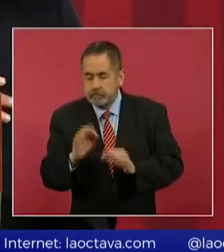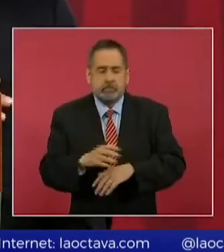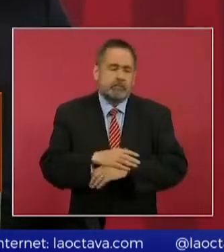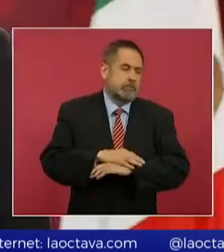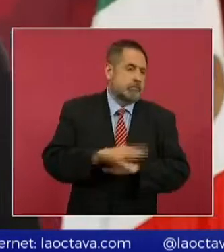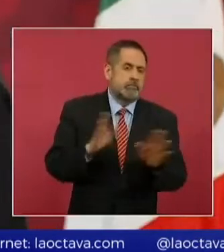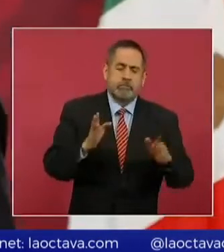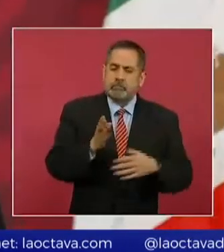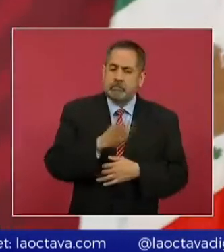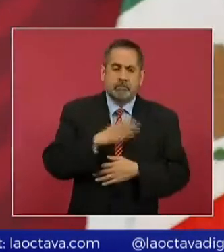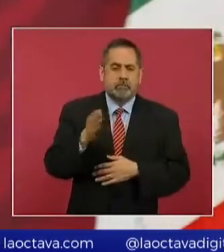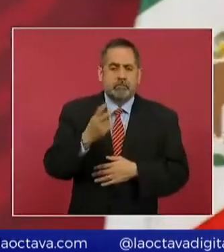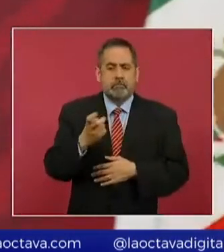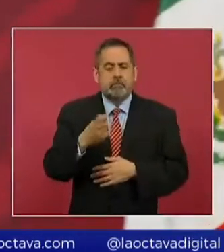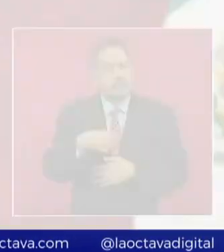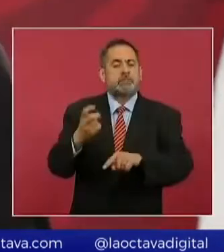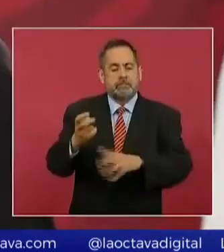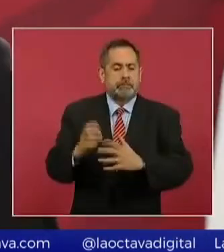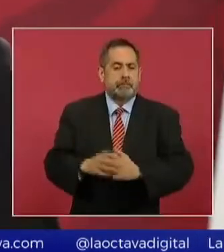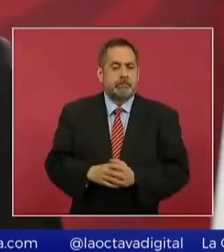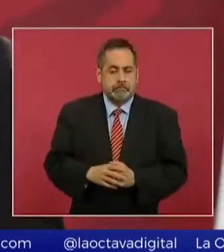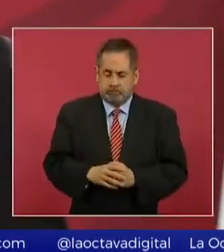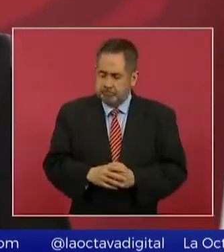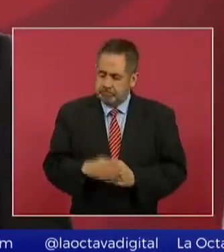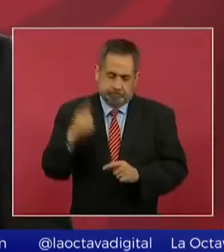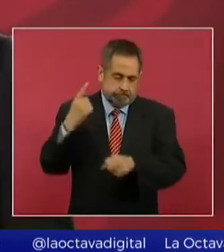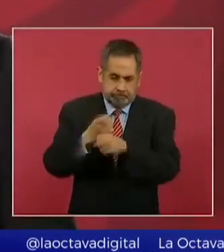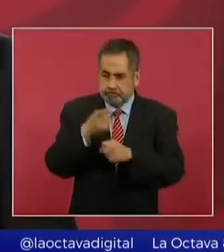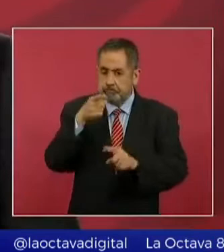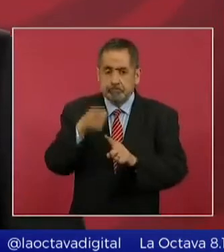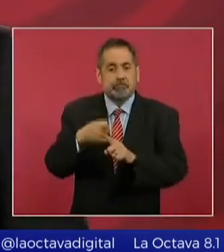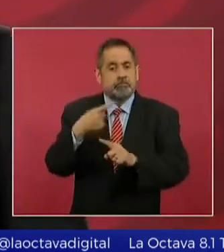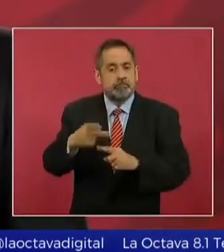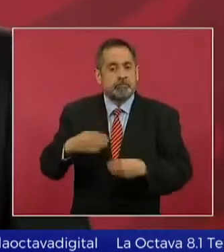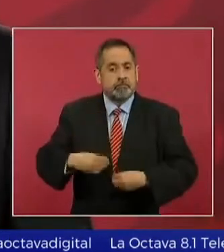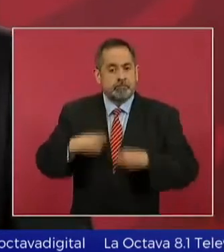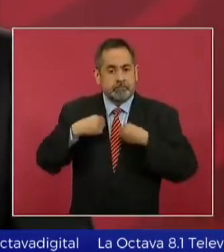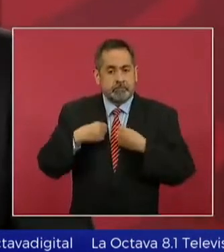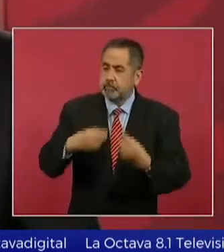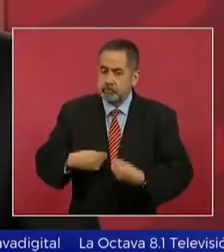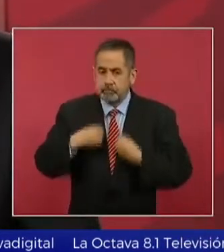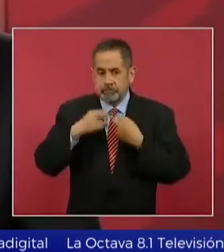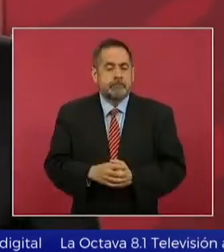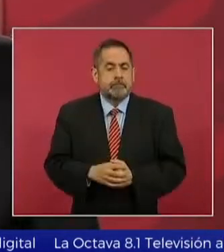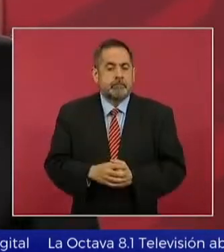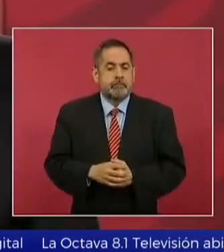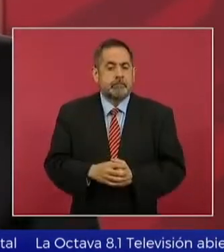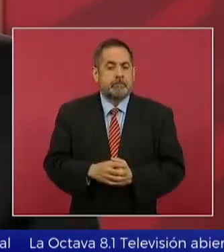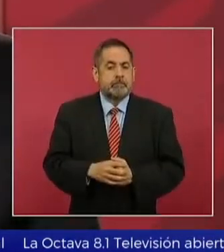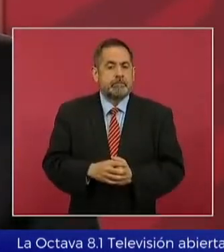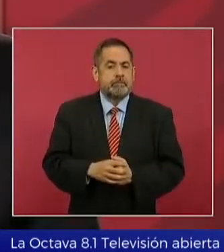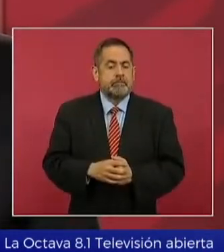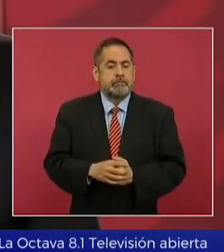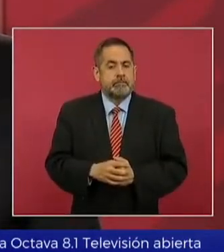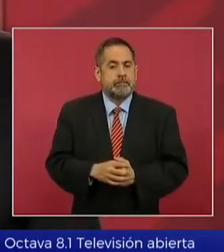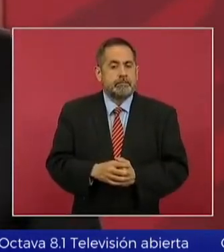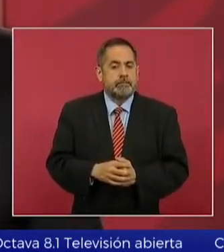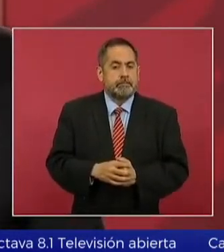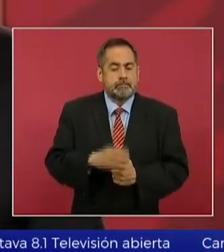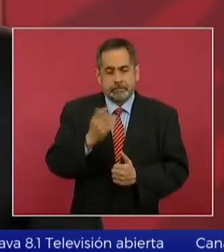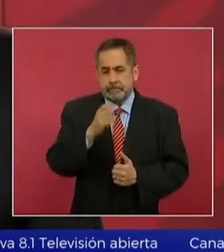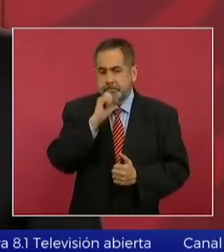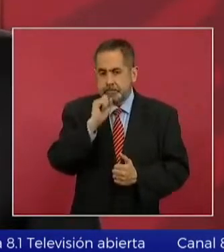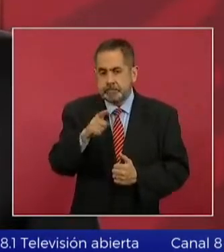Eso es lo que más me importa de todo, la vida, aunque sea de uno. Entonces,